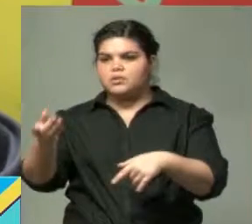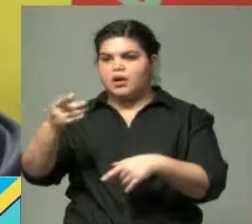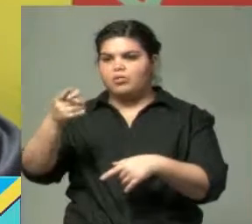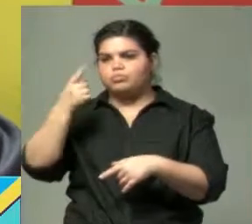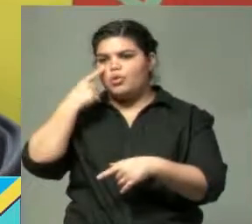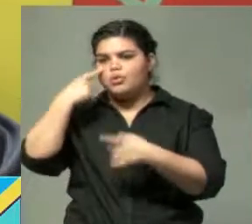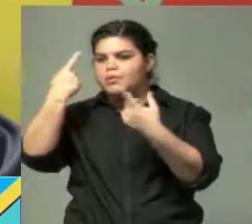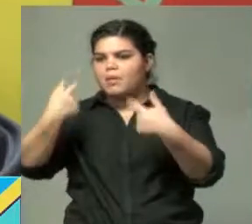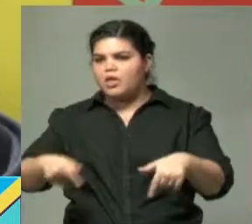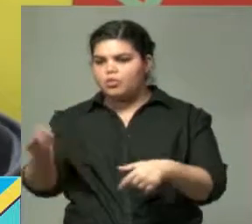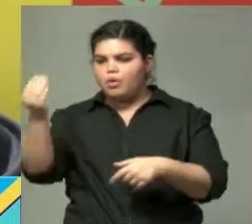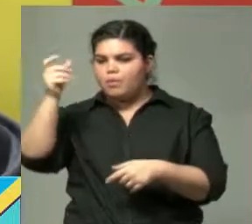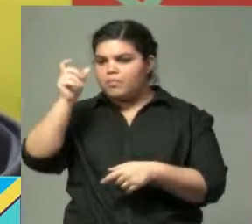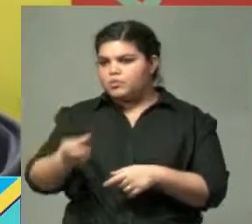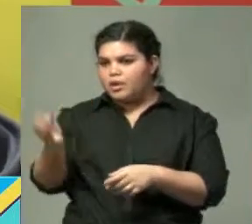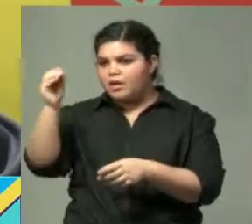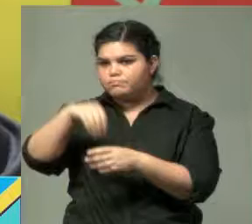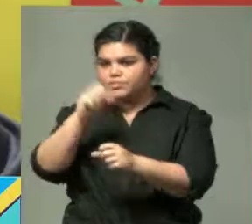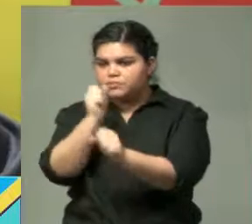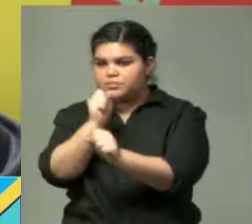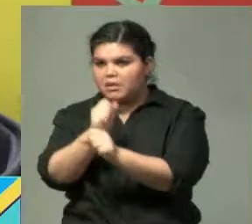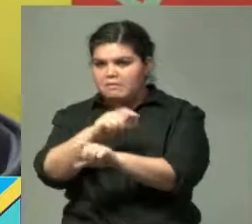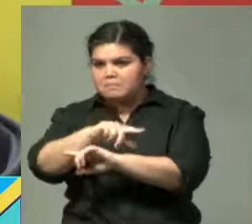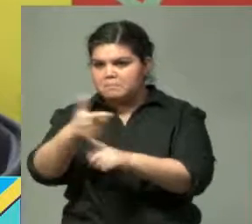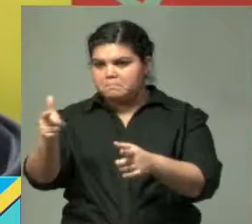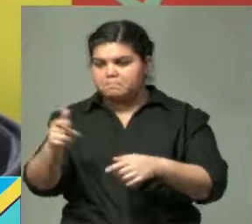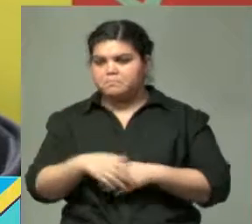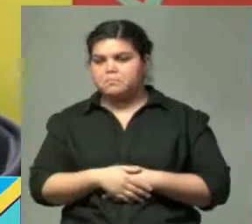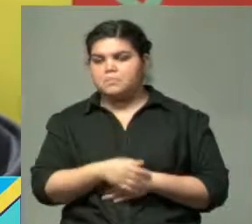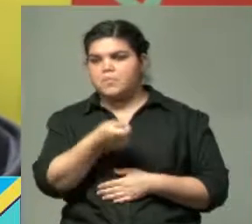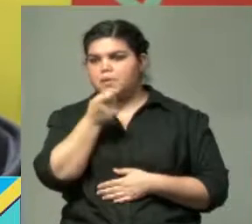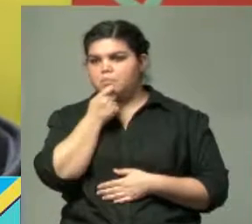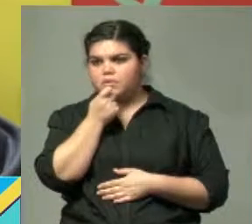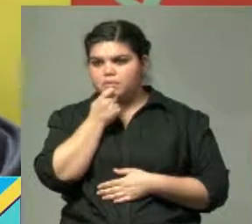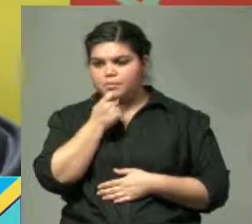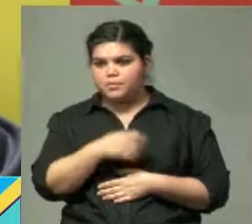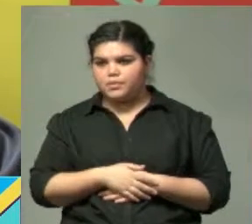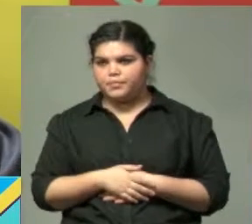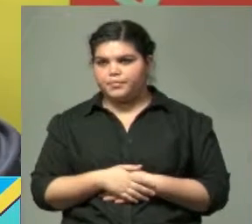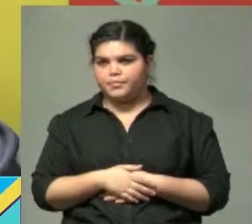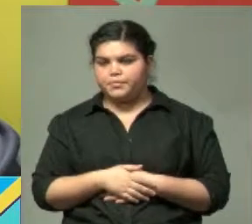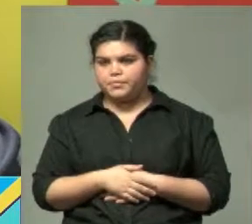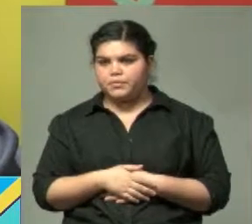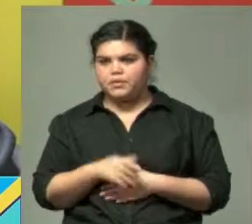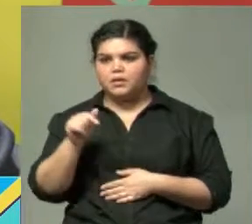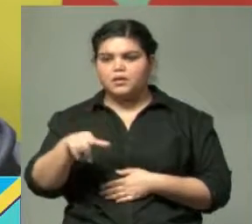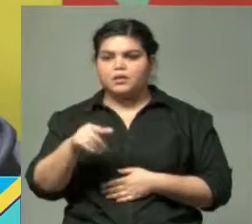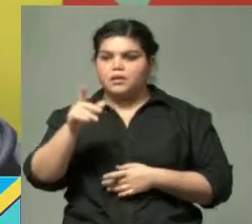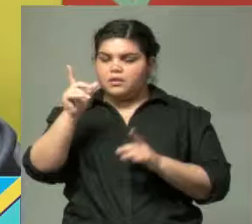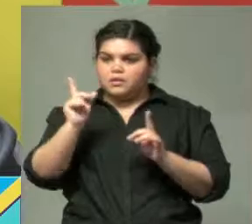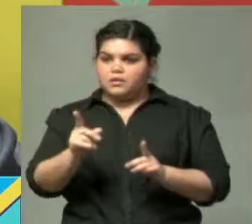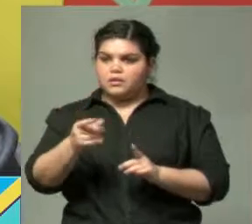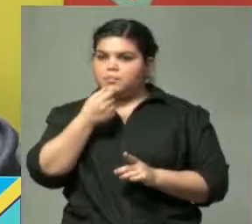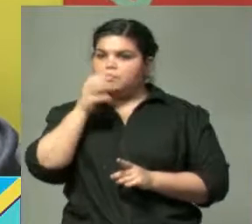que no tienen de dónde tomarlo. A ver, voy a tomar un ejemplo del esquema que tiene la